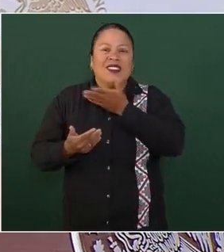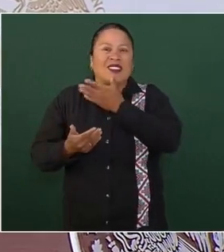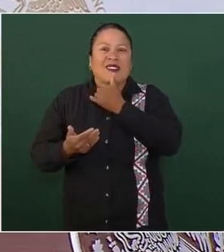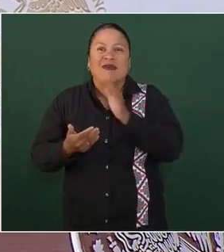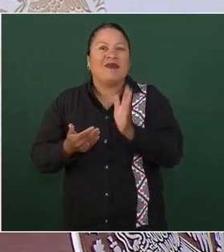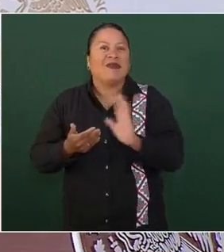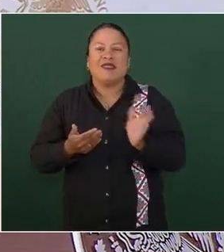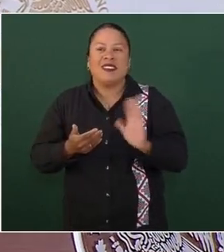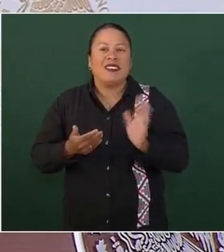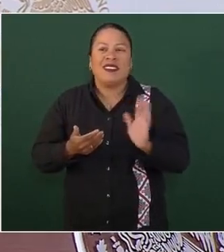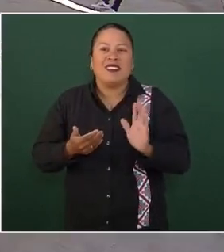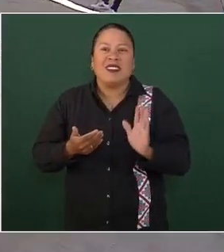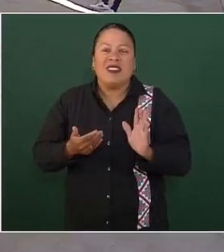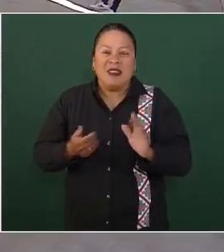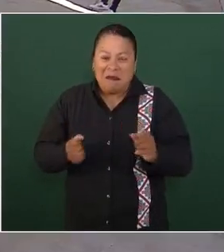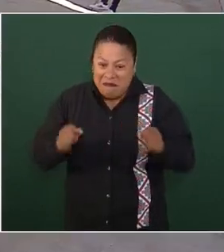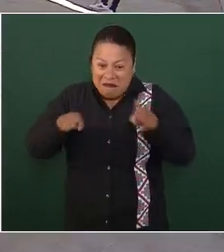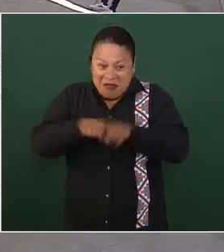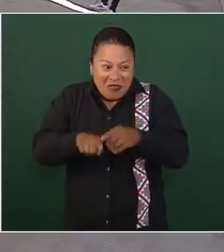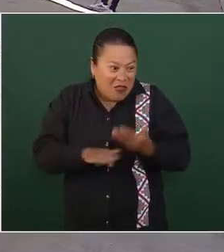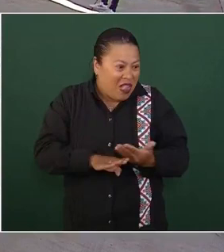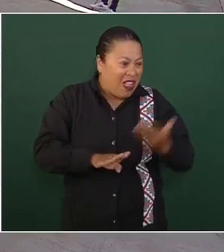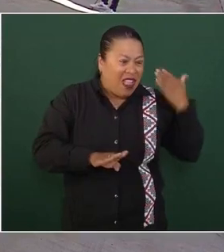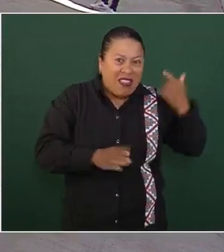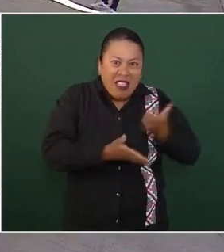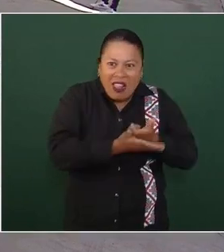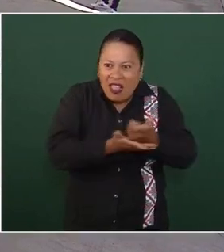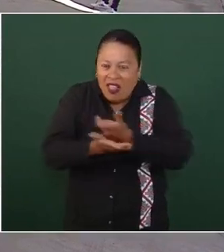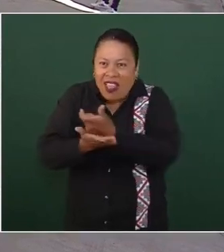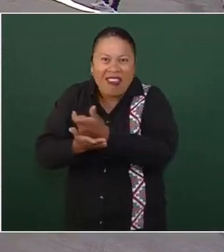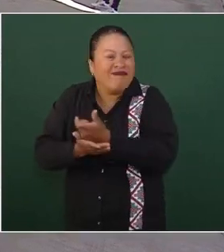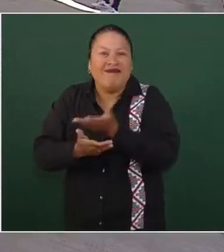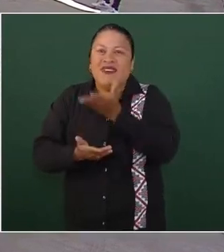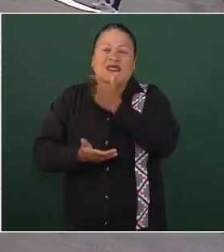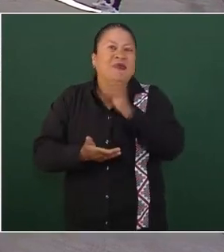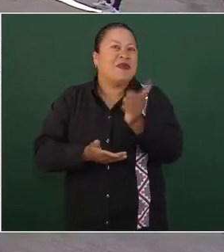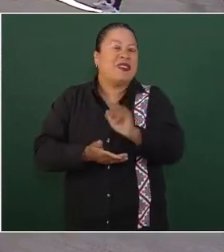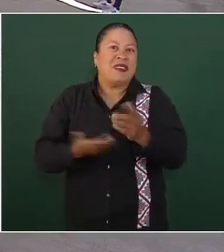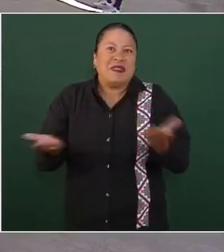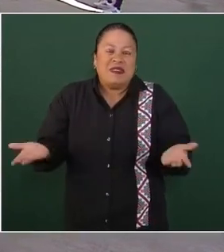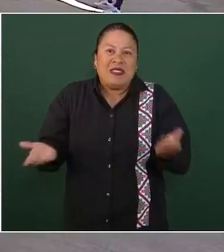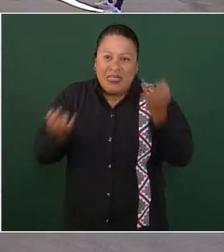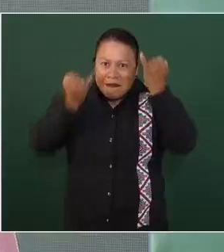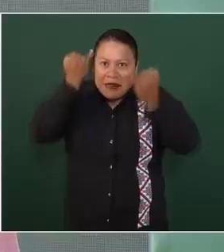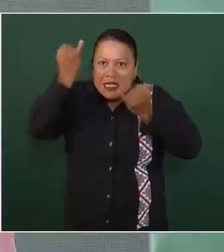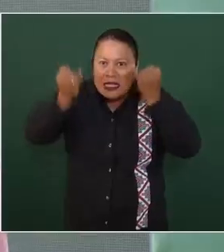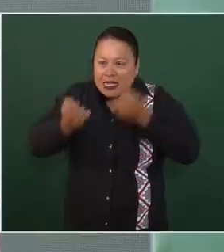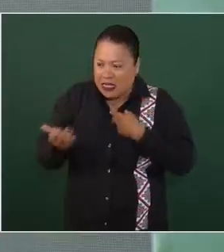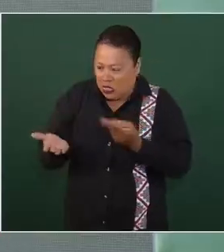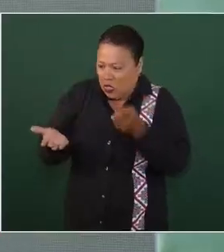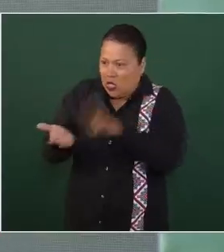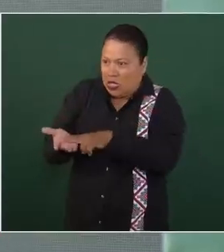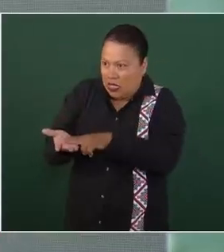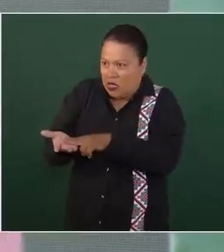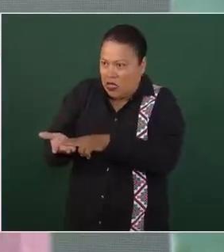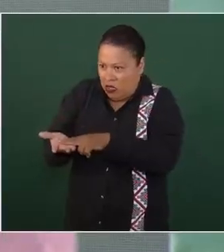hacer lo que se hacía antes imagínense darles un contrato